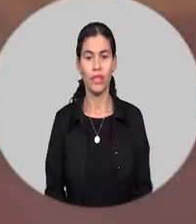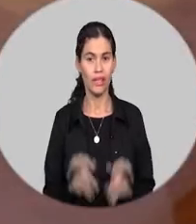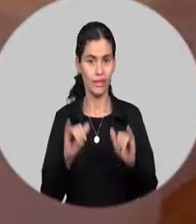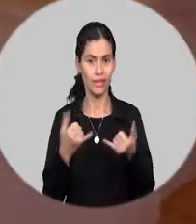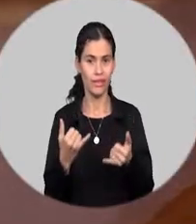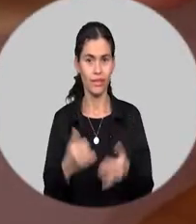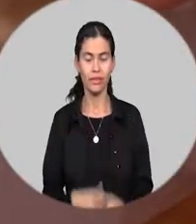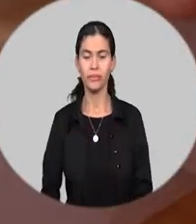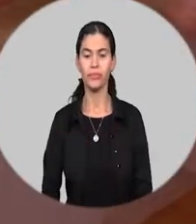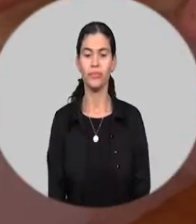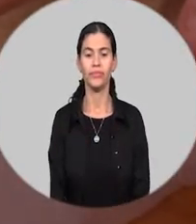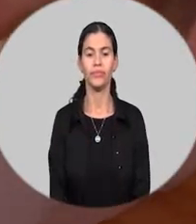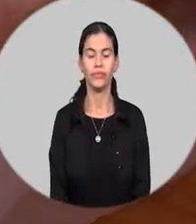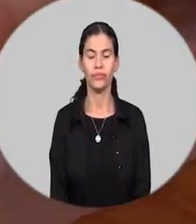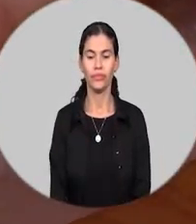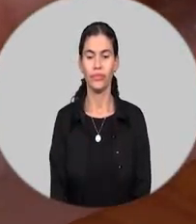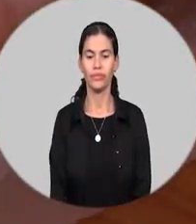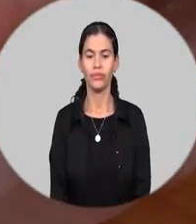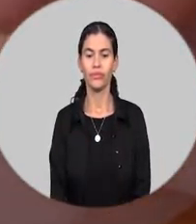Y ya está.